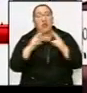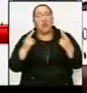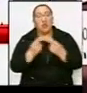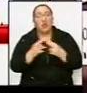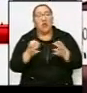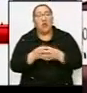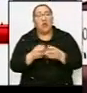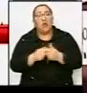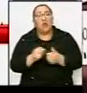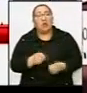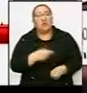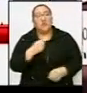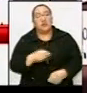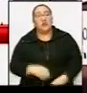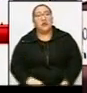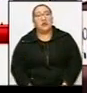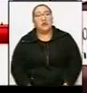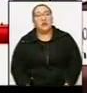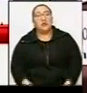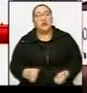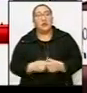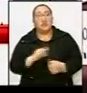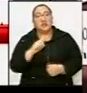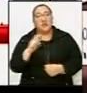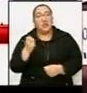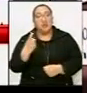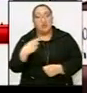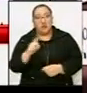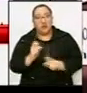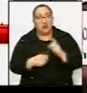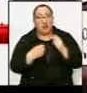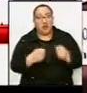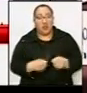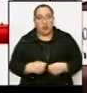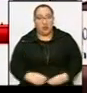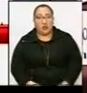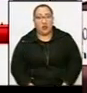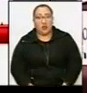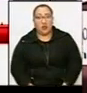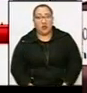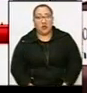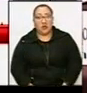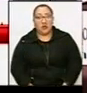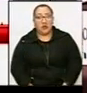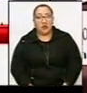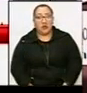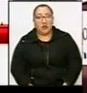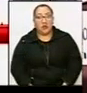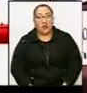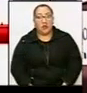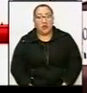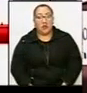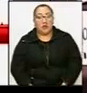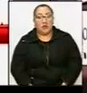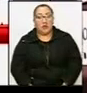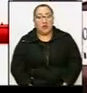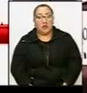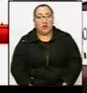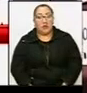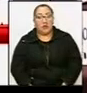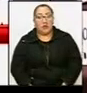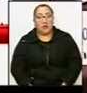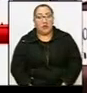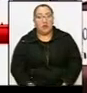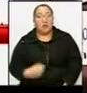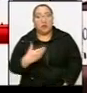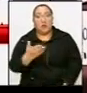es la costumbre allá, con cientos y miles de ronderos, me han pedido trasladar a usted este pedido.